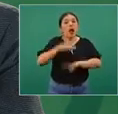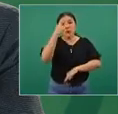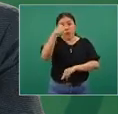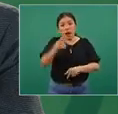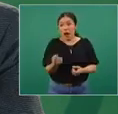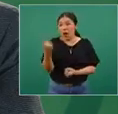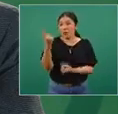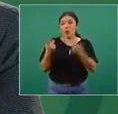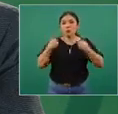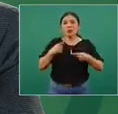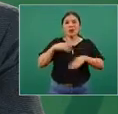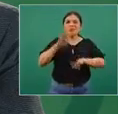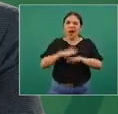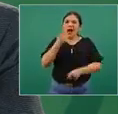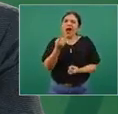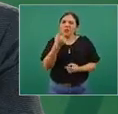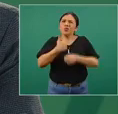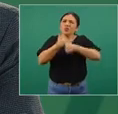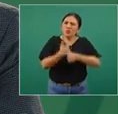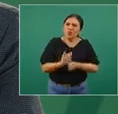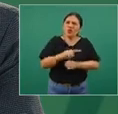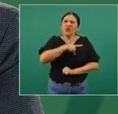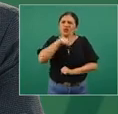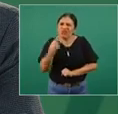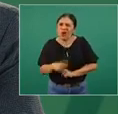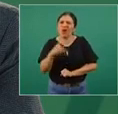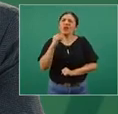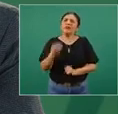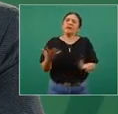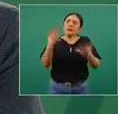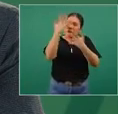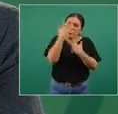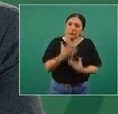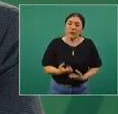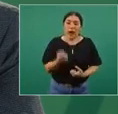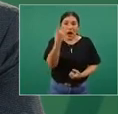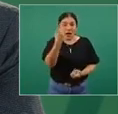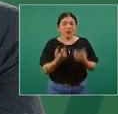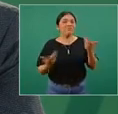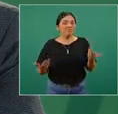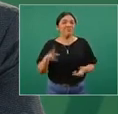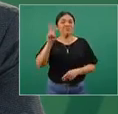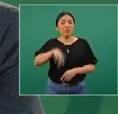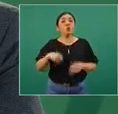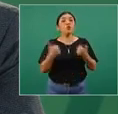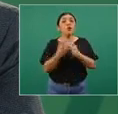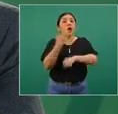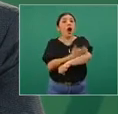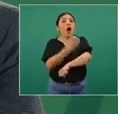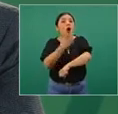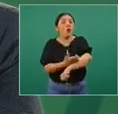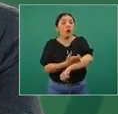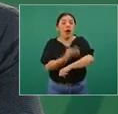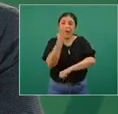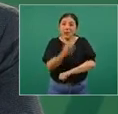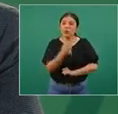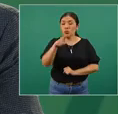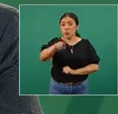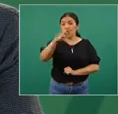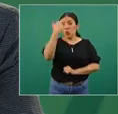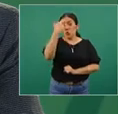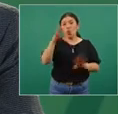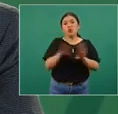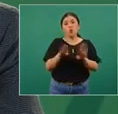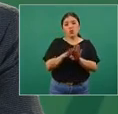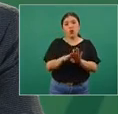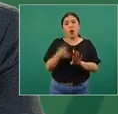algunas personas dolorosos, para algunos muy lamentables, y sobre todo en el acompañamiento. Recordar, como